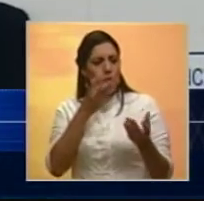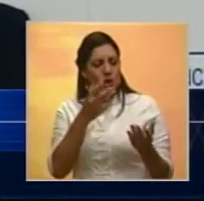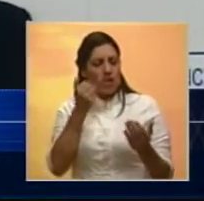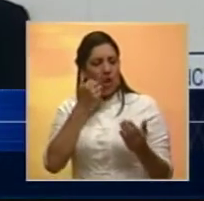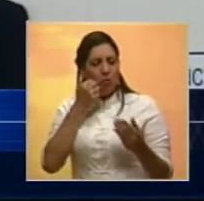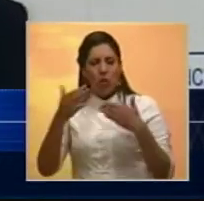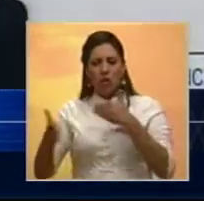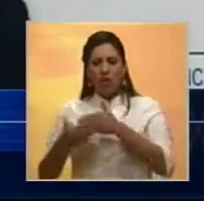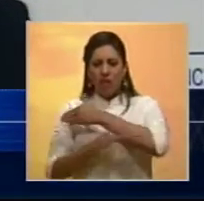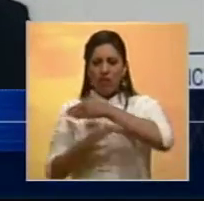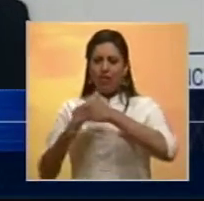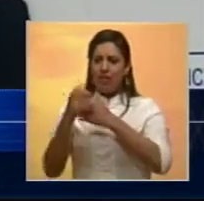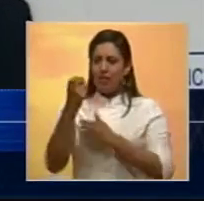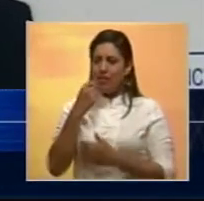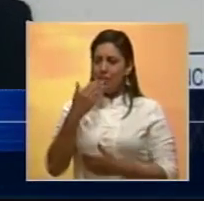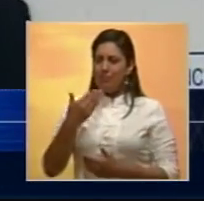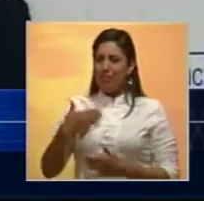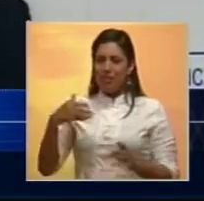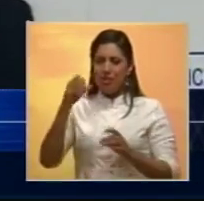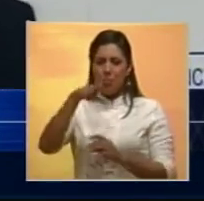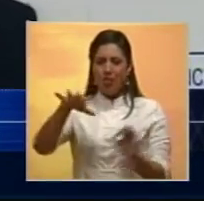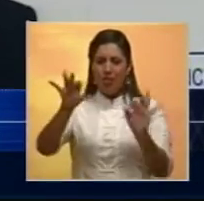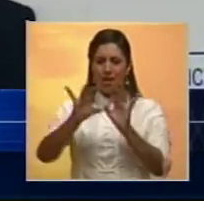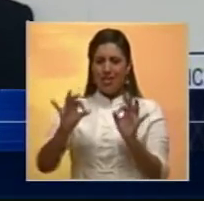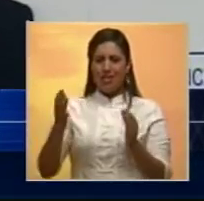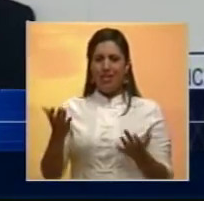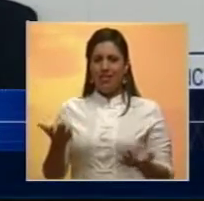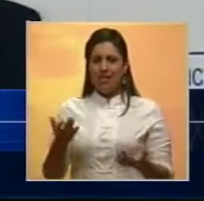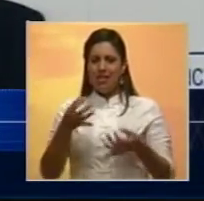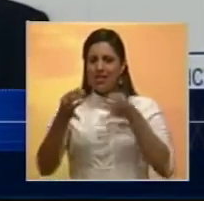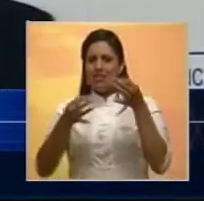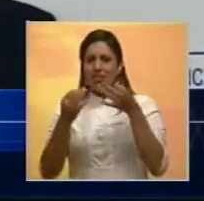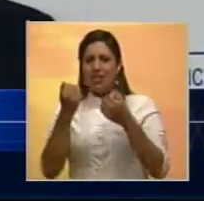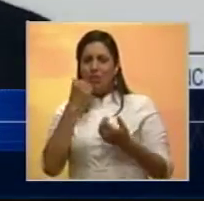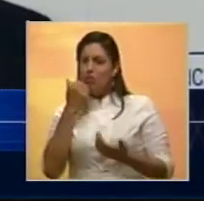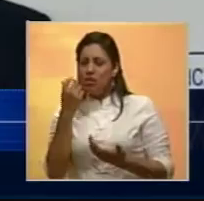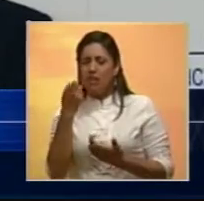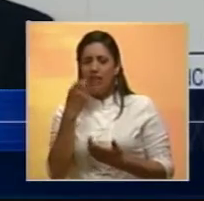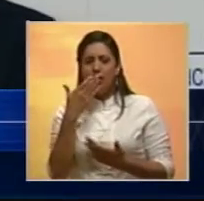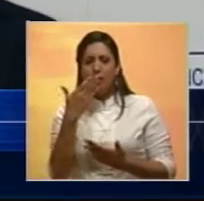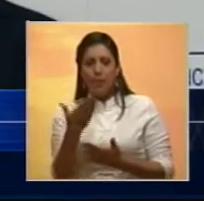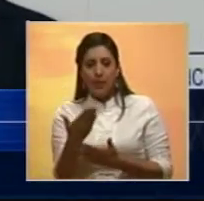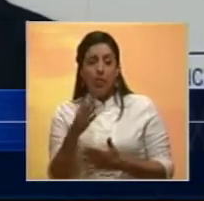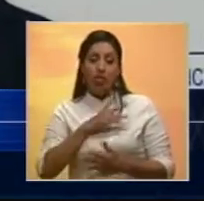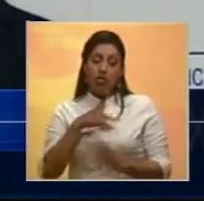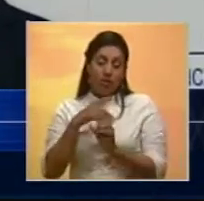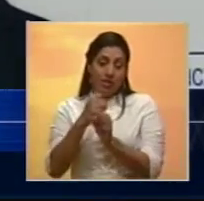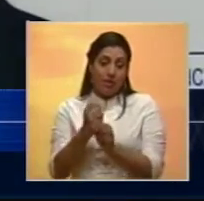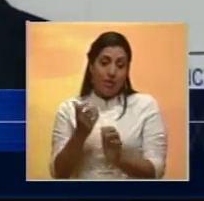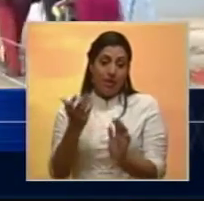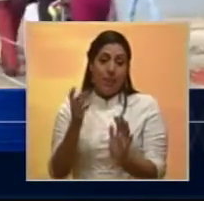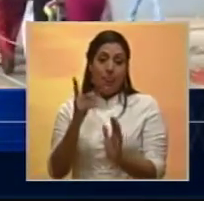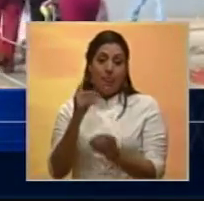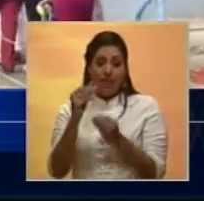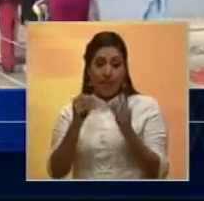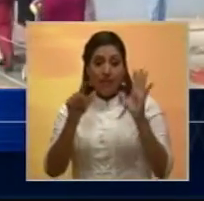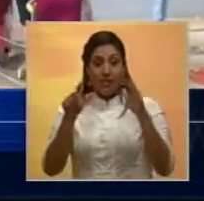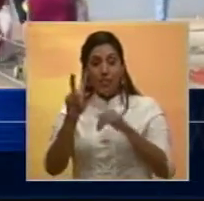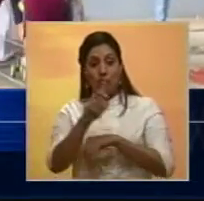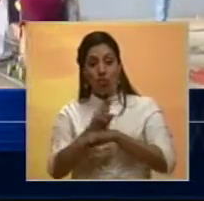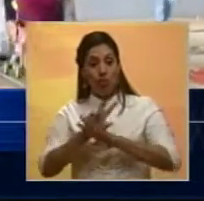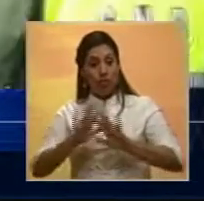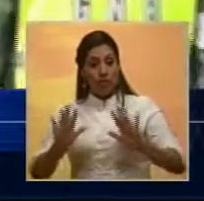por 72 horas y explicaron las razones de por qué la estaban cerrando. Esperamos que así sea, que sea esas 72